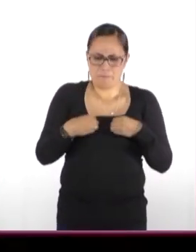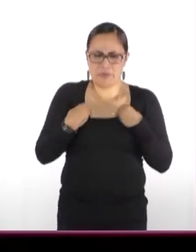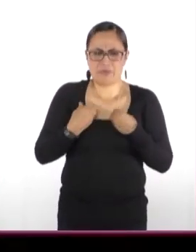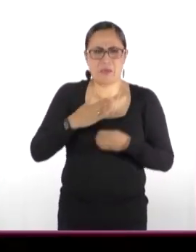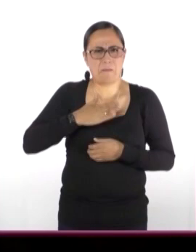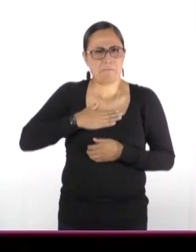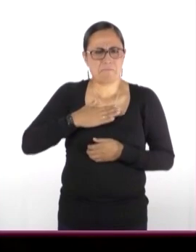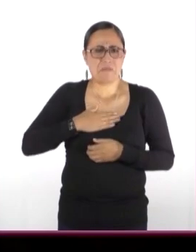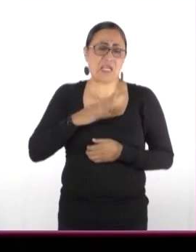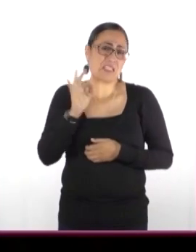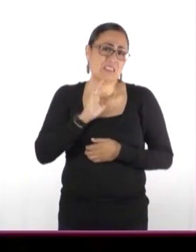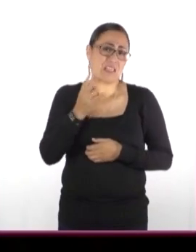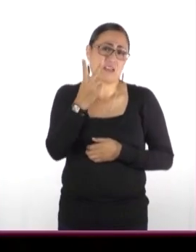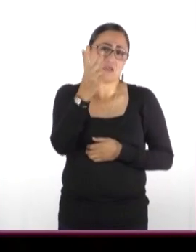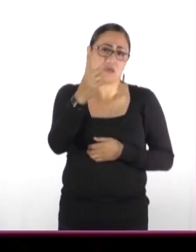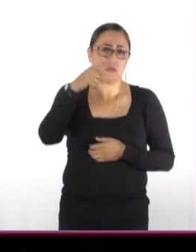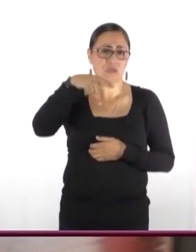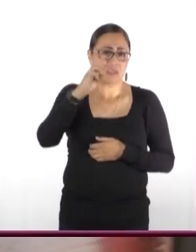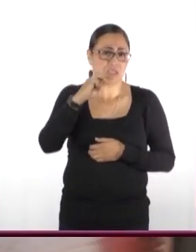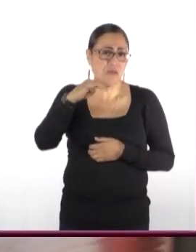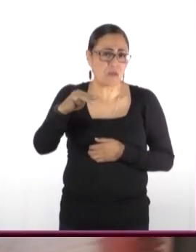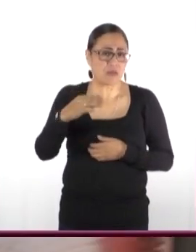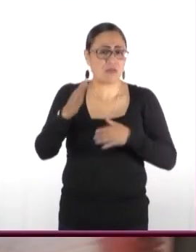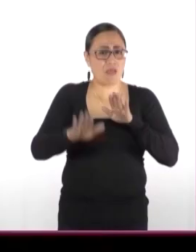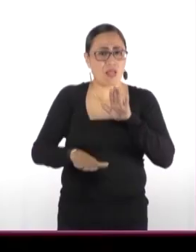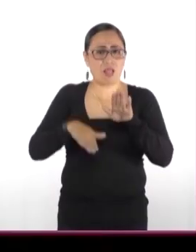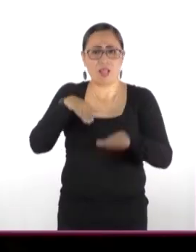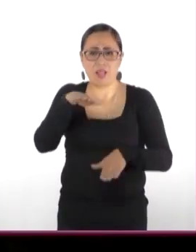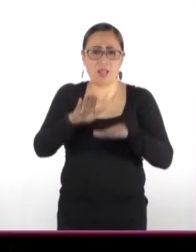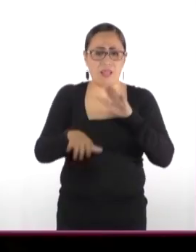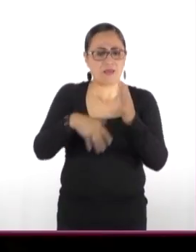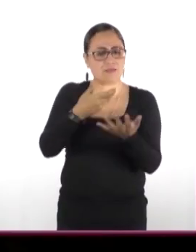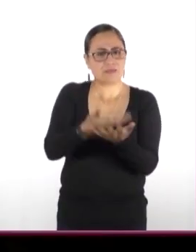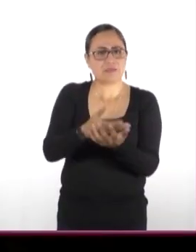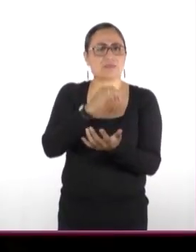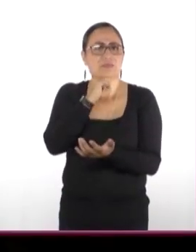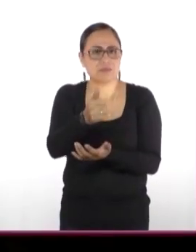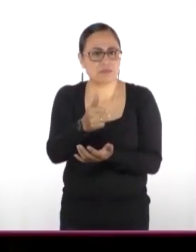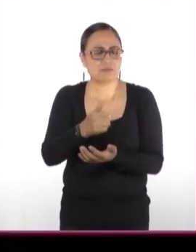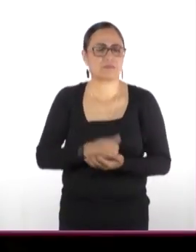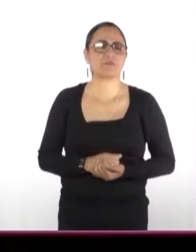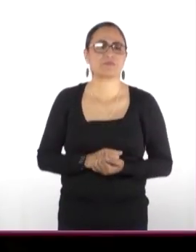mi vida a lo mejor 2 kilómetros sin parar. Uh-huh. y